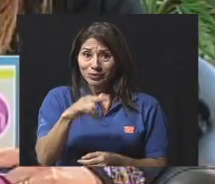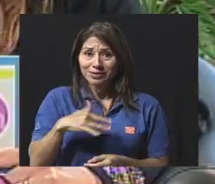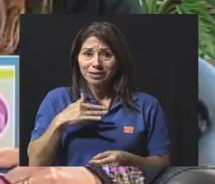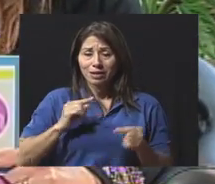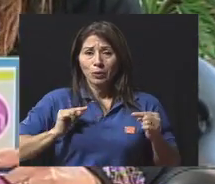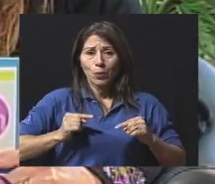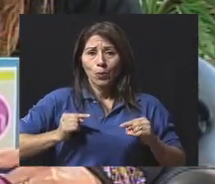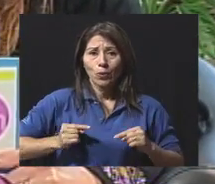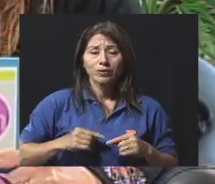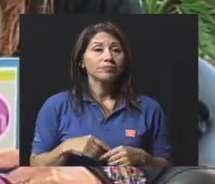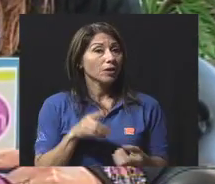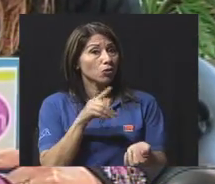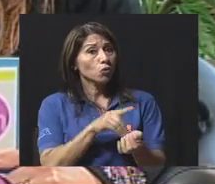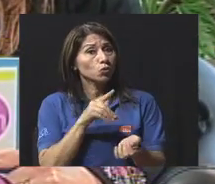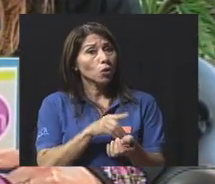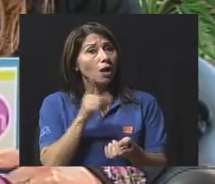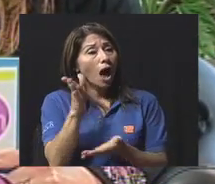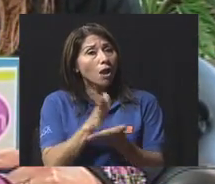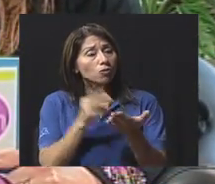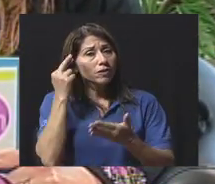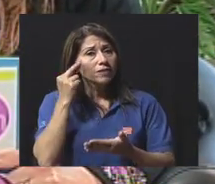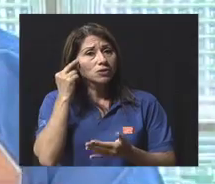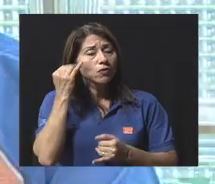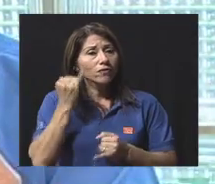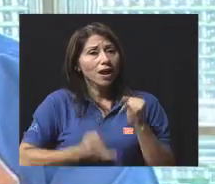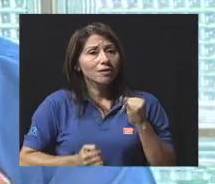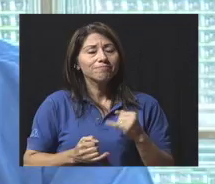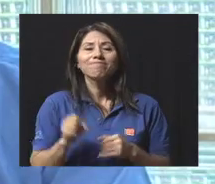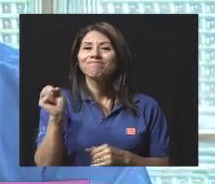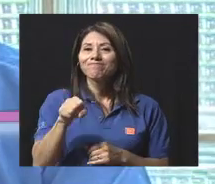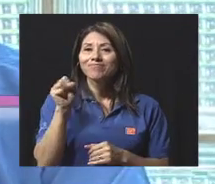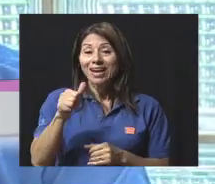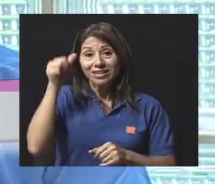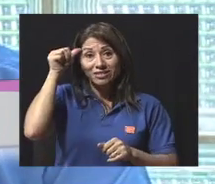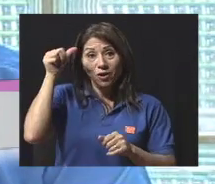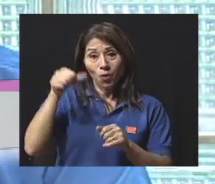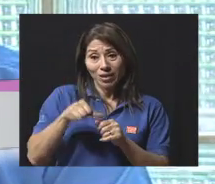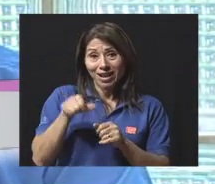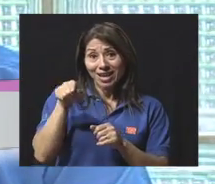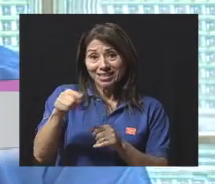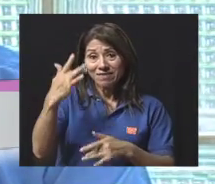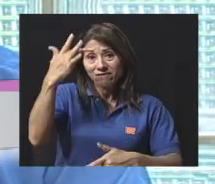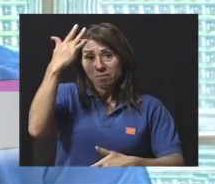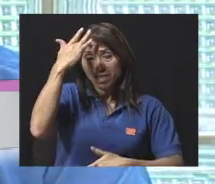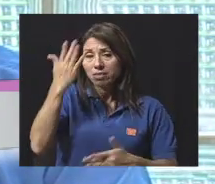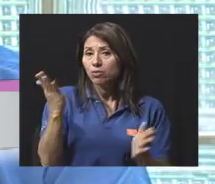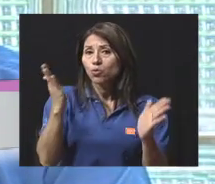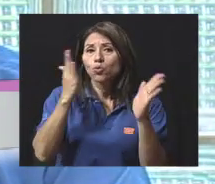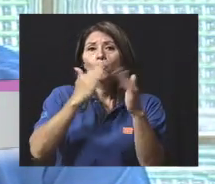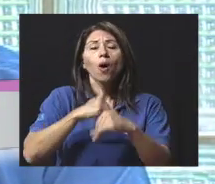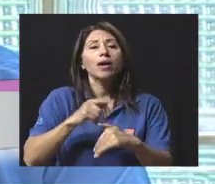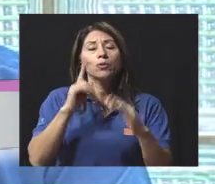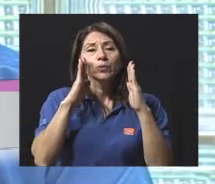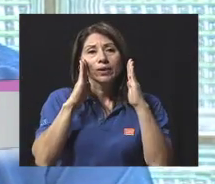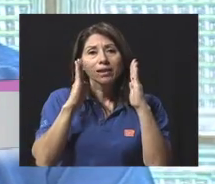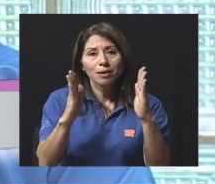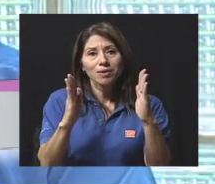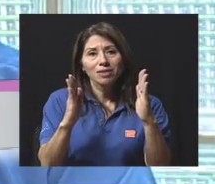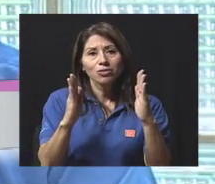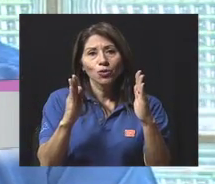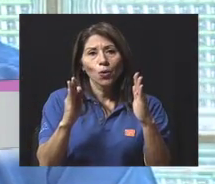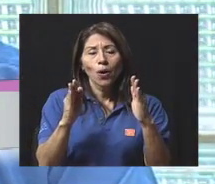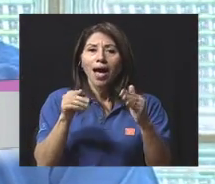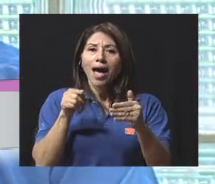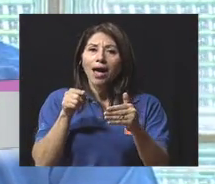o reflexión final sí simplemente recordar que para esta enfermedad no tenemos un tratamiento antiviral